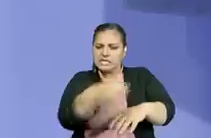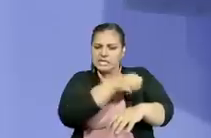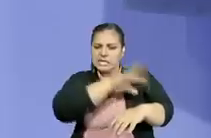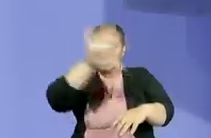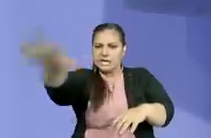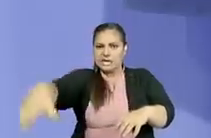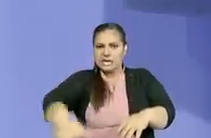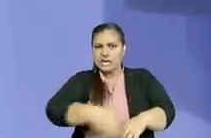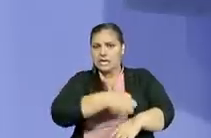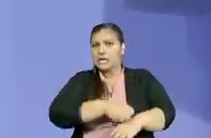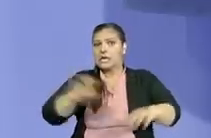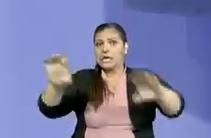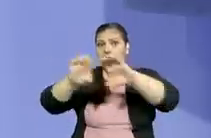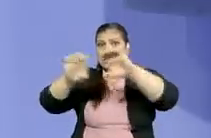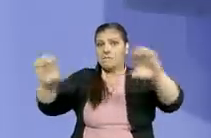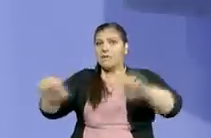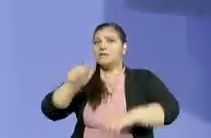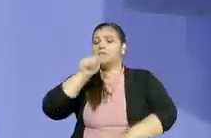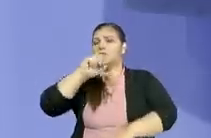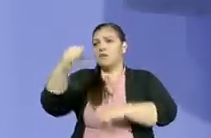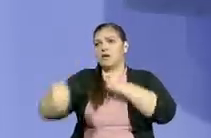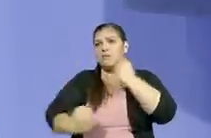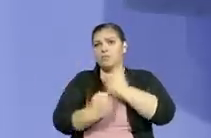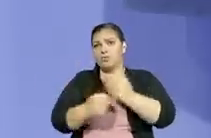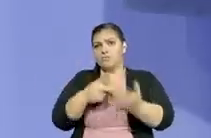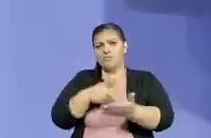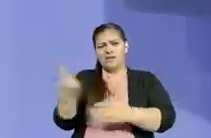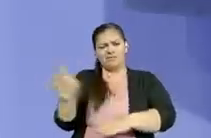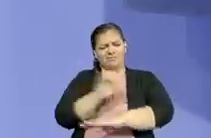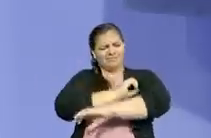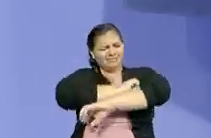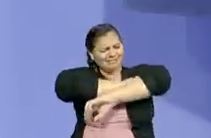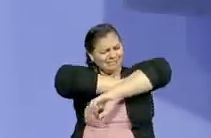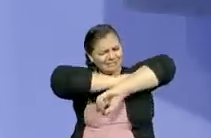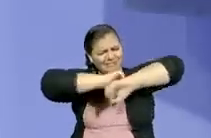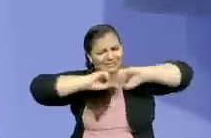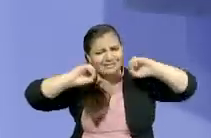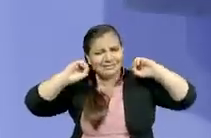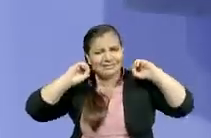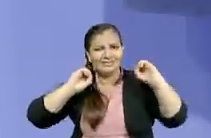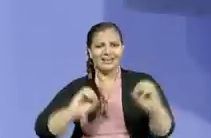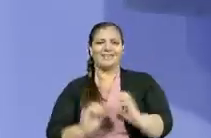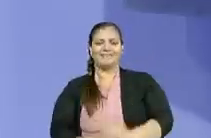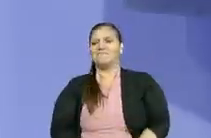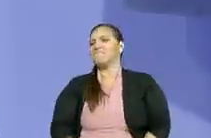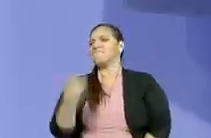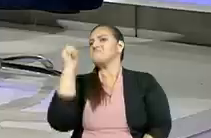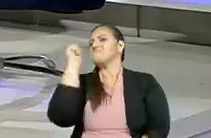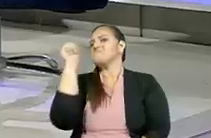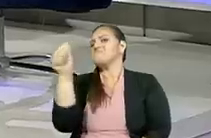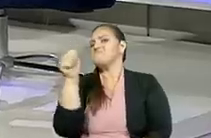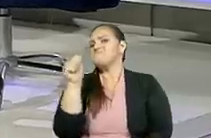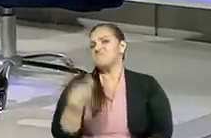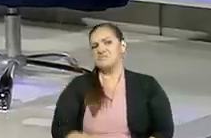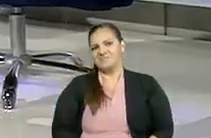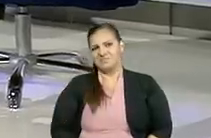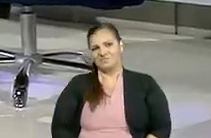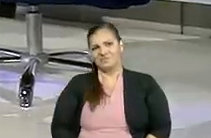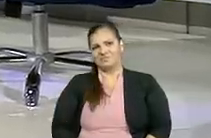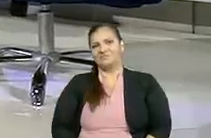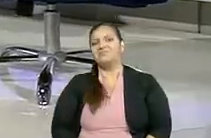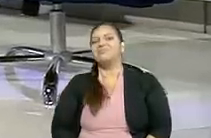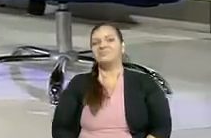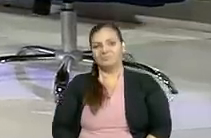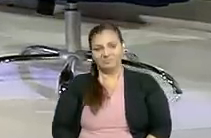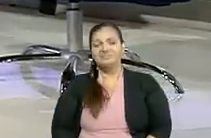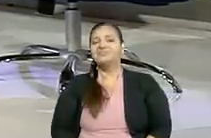solo centavo de tributos o de gasto municipal, nacional o del pueblo. Pagan la empresa